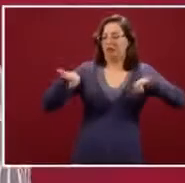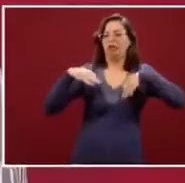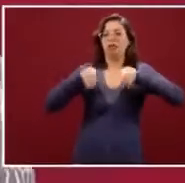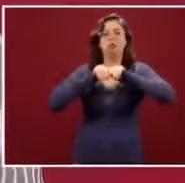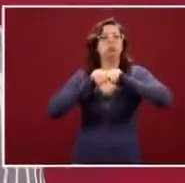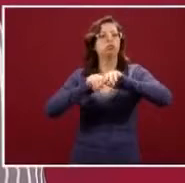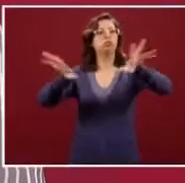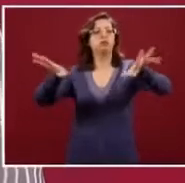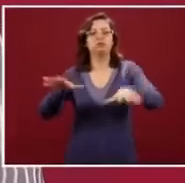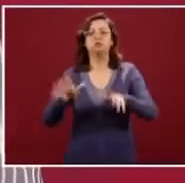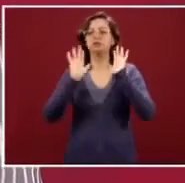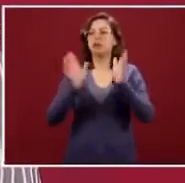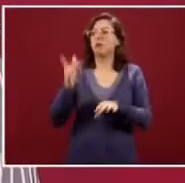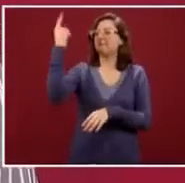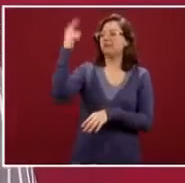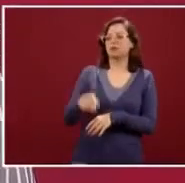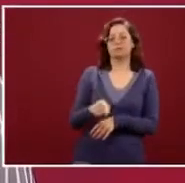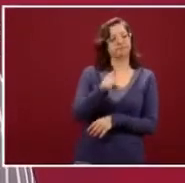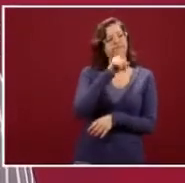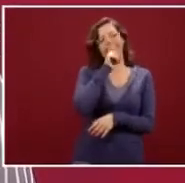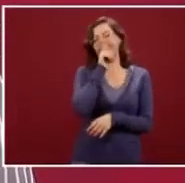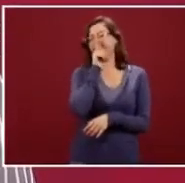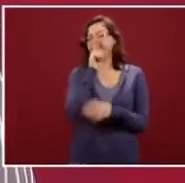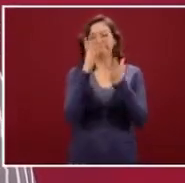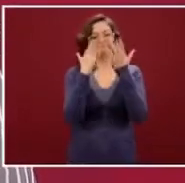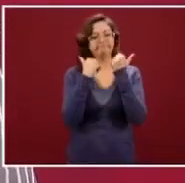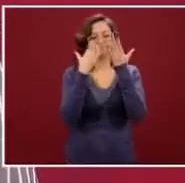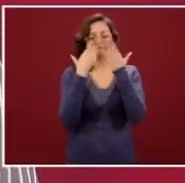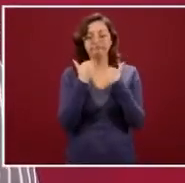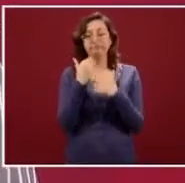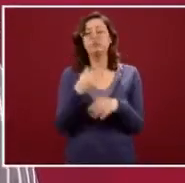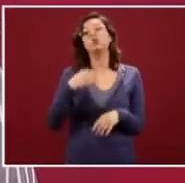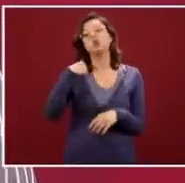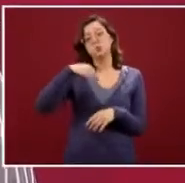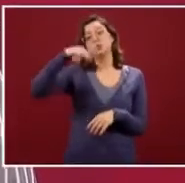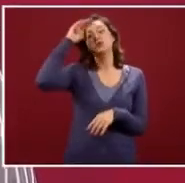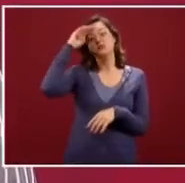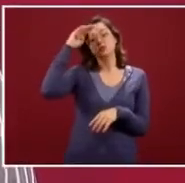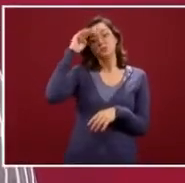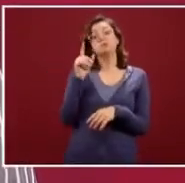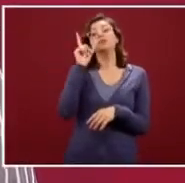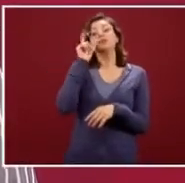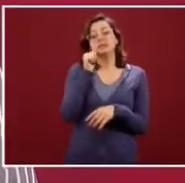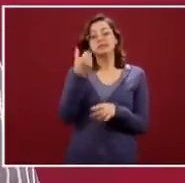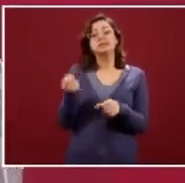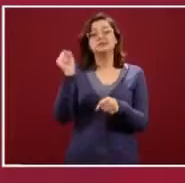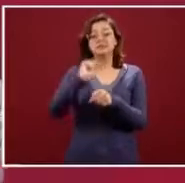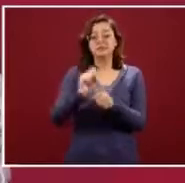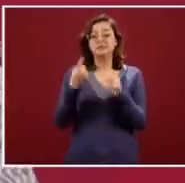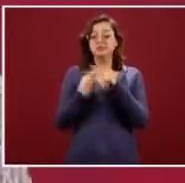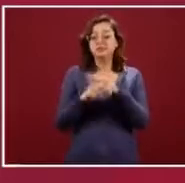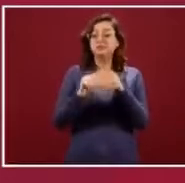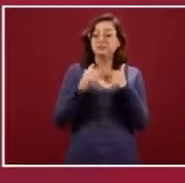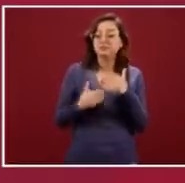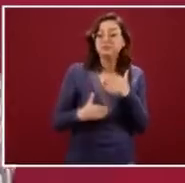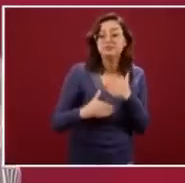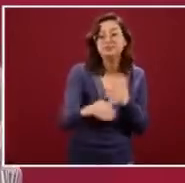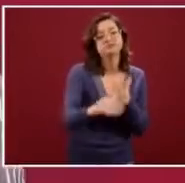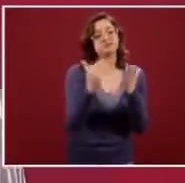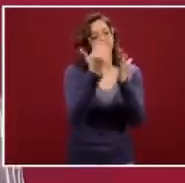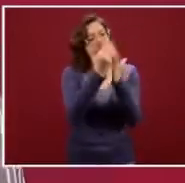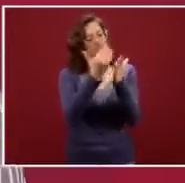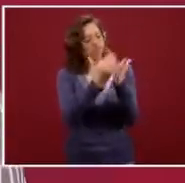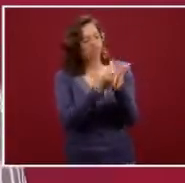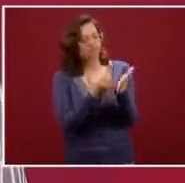una disposición de aplicación inmediata. Yo creo que al inicio de la semana ya en su momento tendremos listos todos esos elementos y de